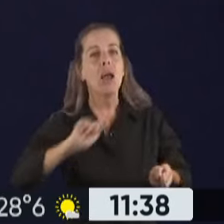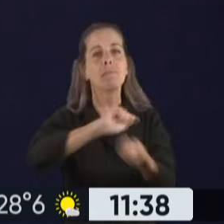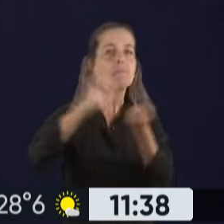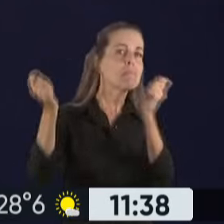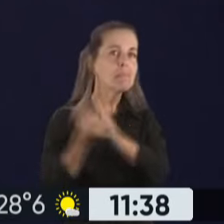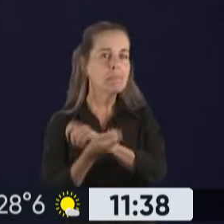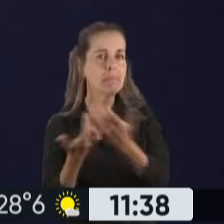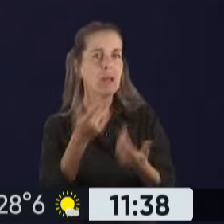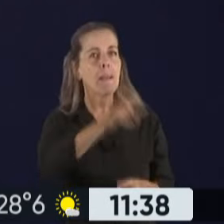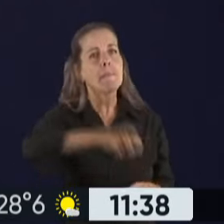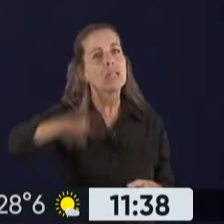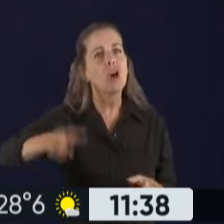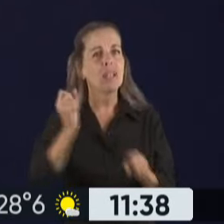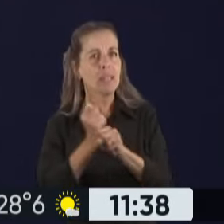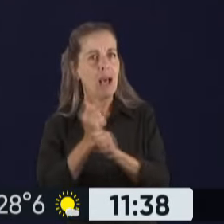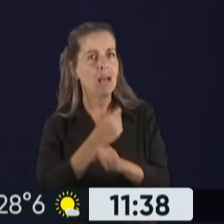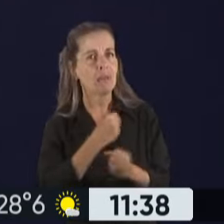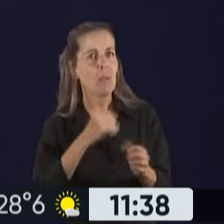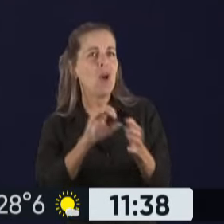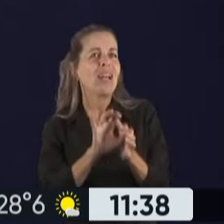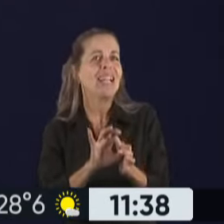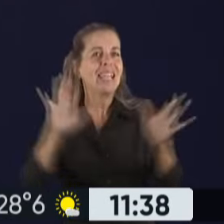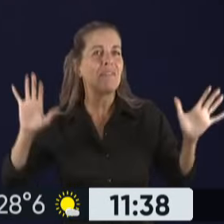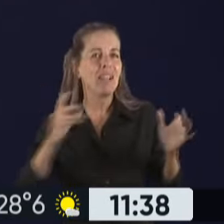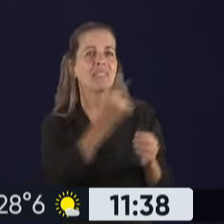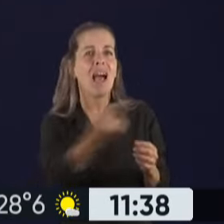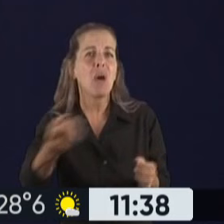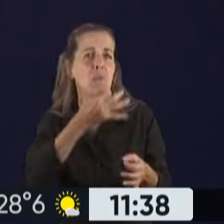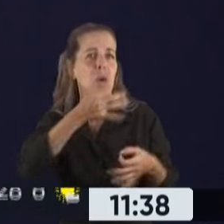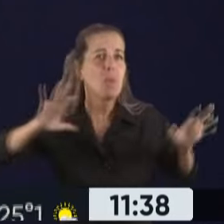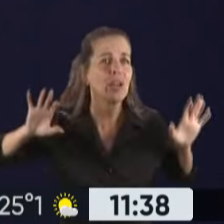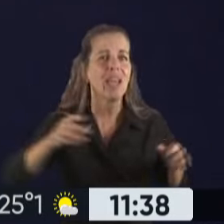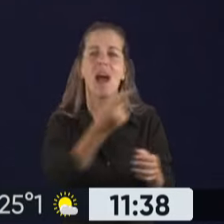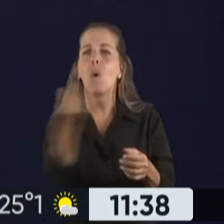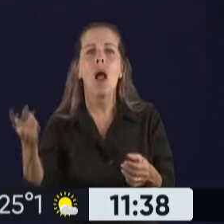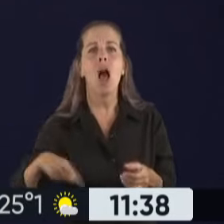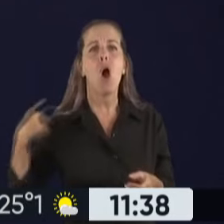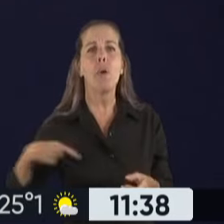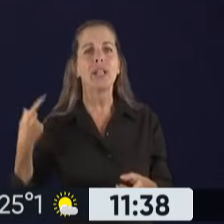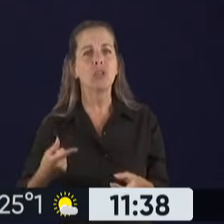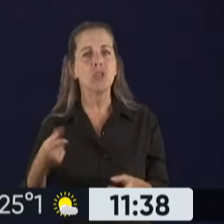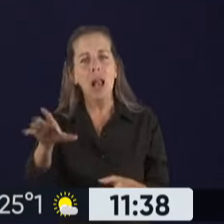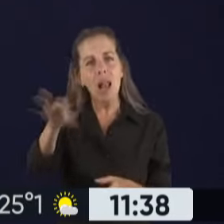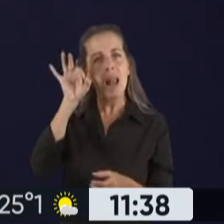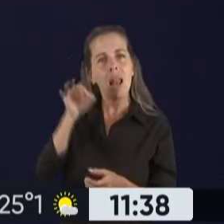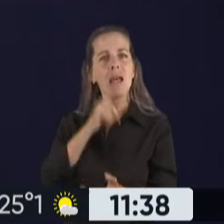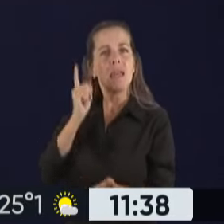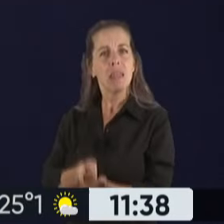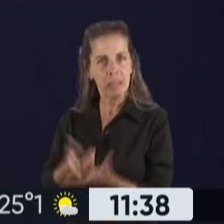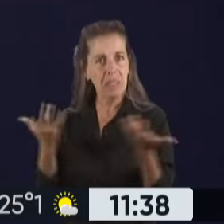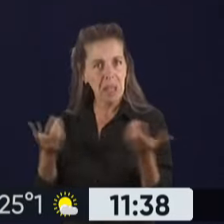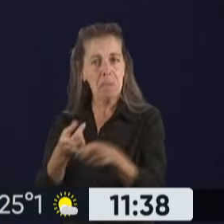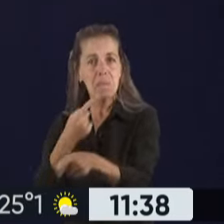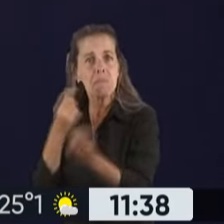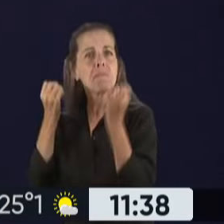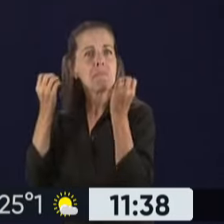eh libertad eh en virtud también de que puedan elegir la obra social que consideren mejor con mejores servicios